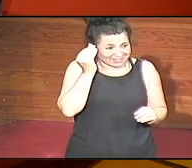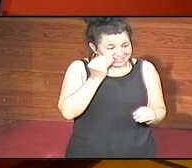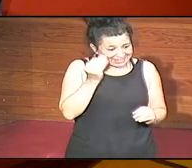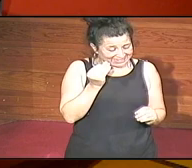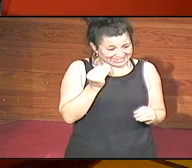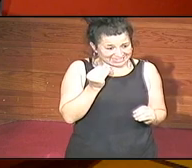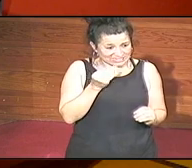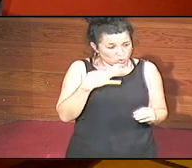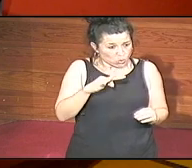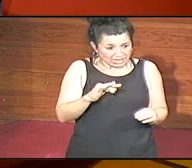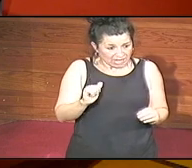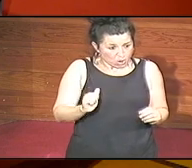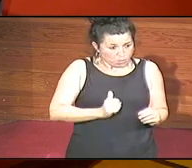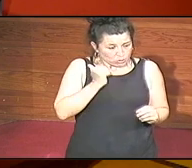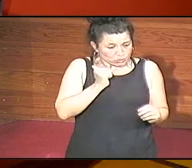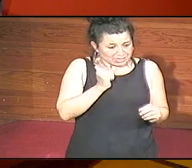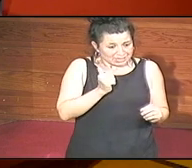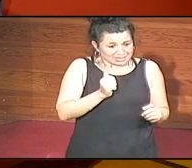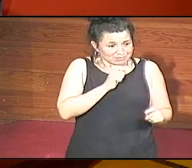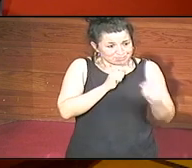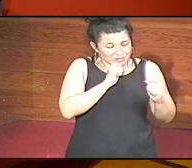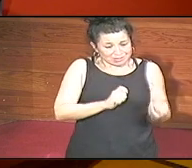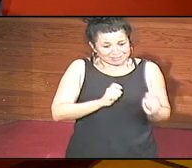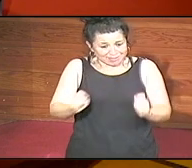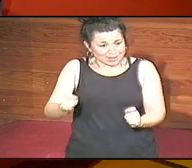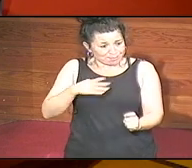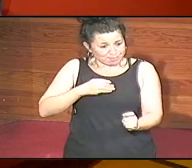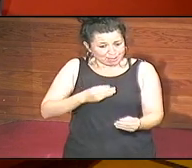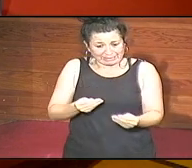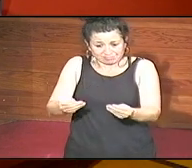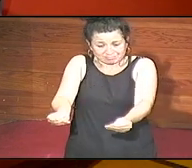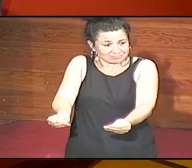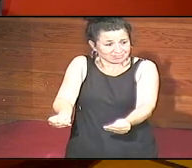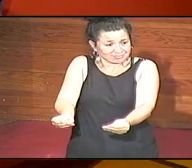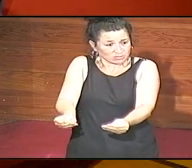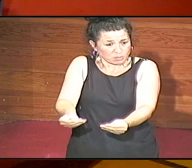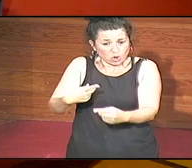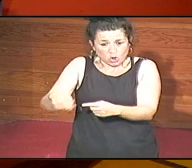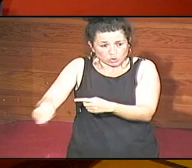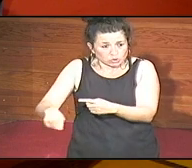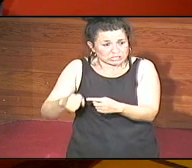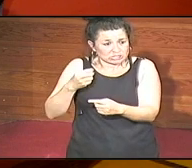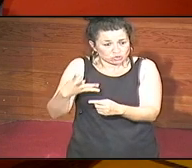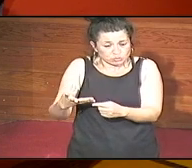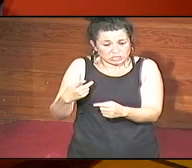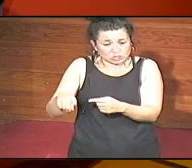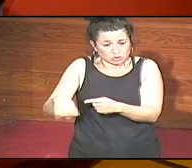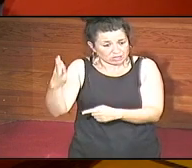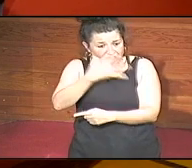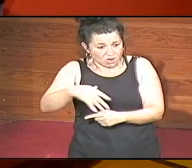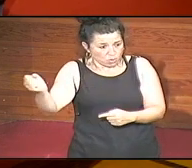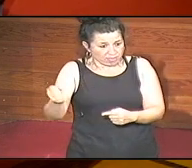darle a un periodista que llega por allí una hoja con los nombres de las filas los números de las cosas que te han que te han